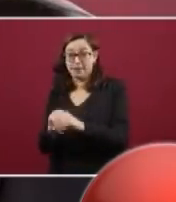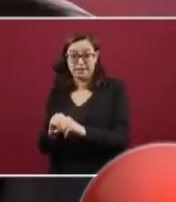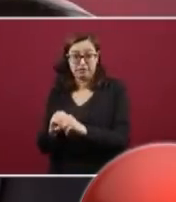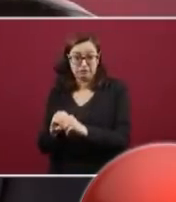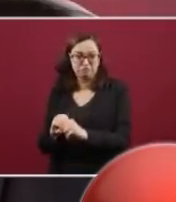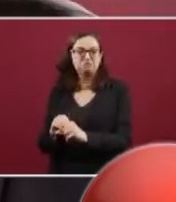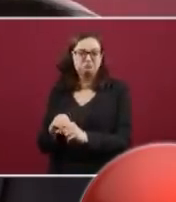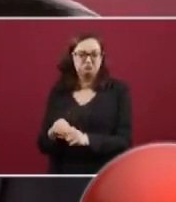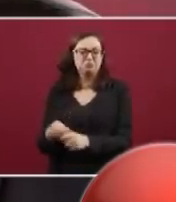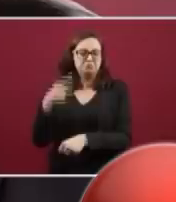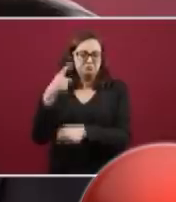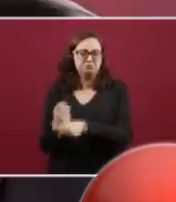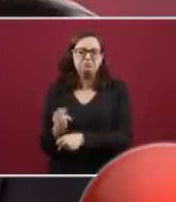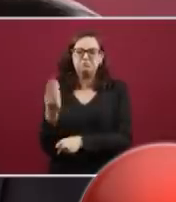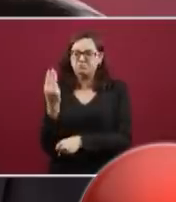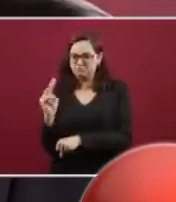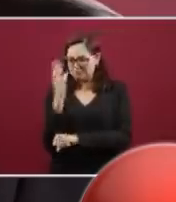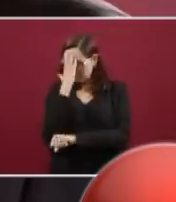1 de mayo